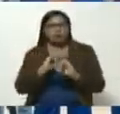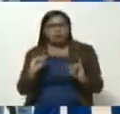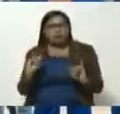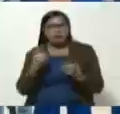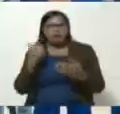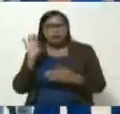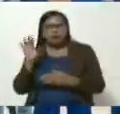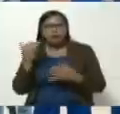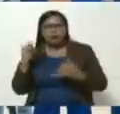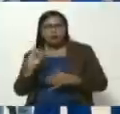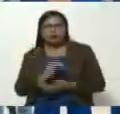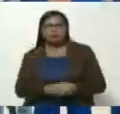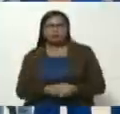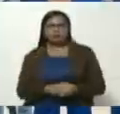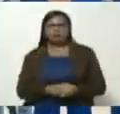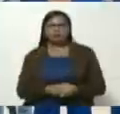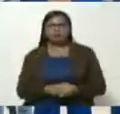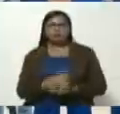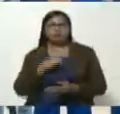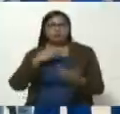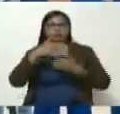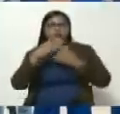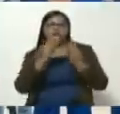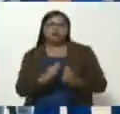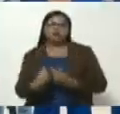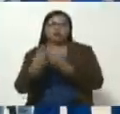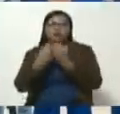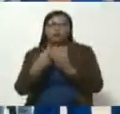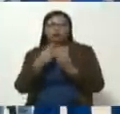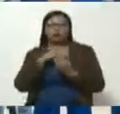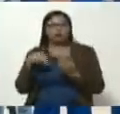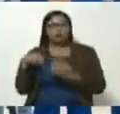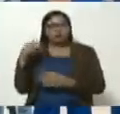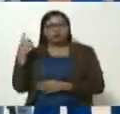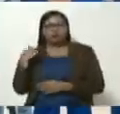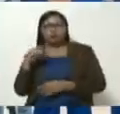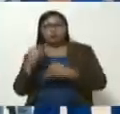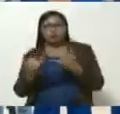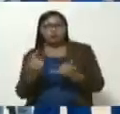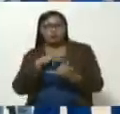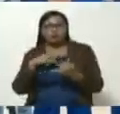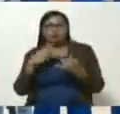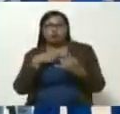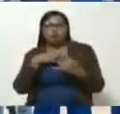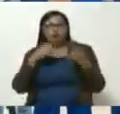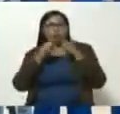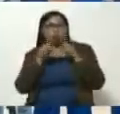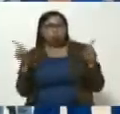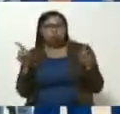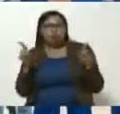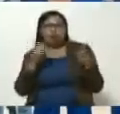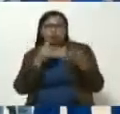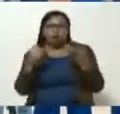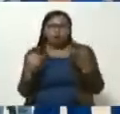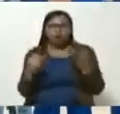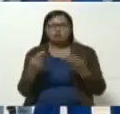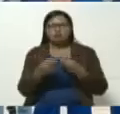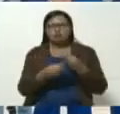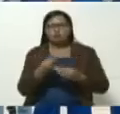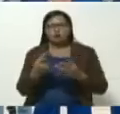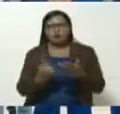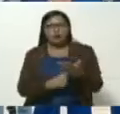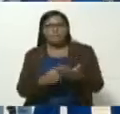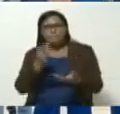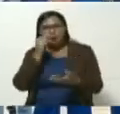ya existen, las relaciones económicas que existen. Nosotros no lo podemos separar como hermanos, porque